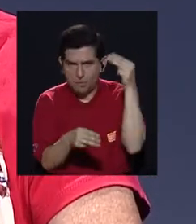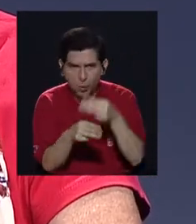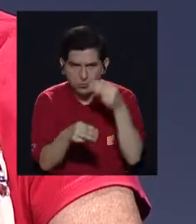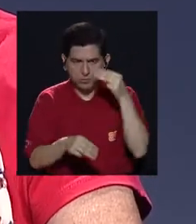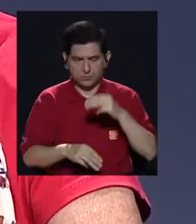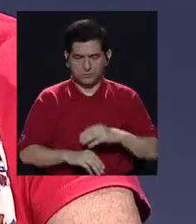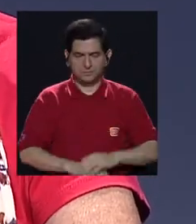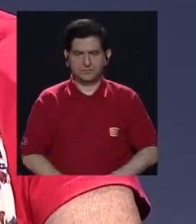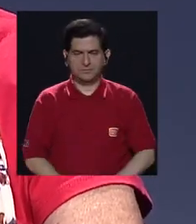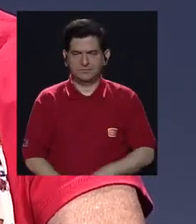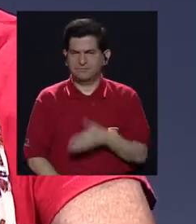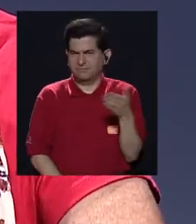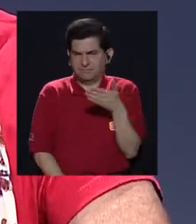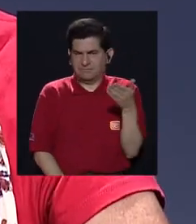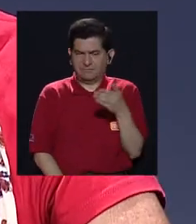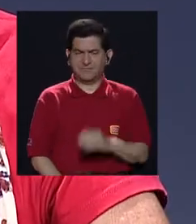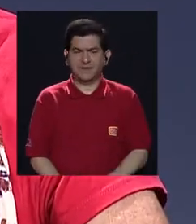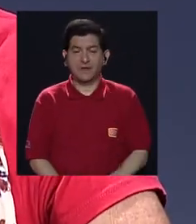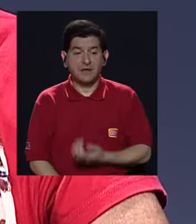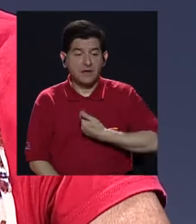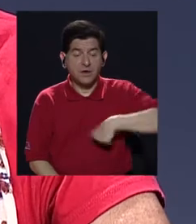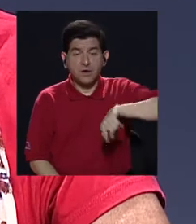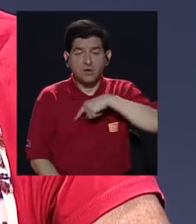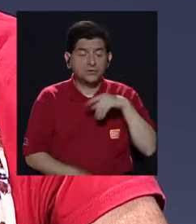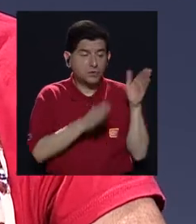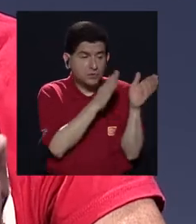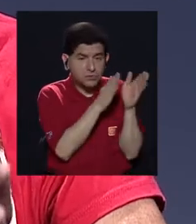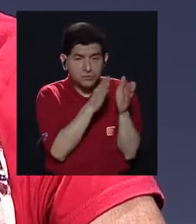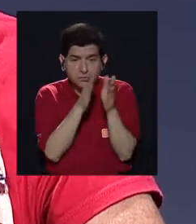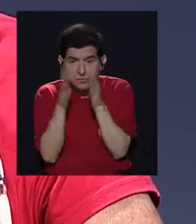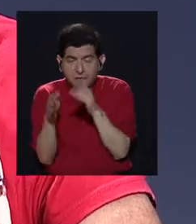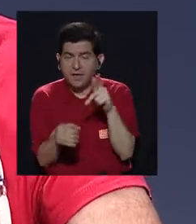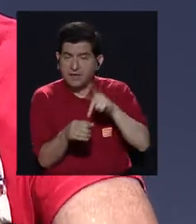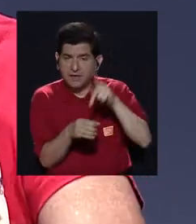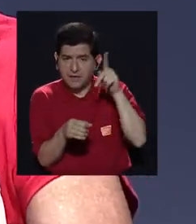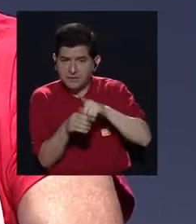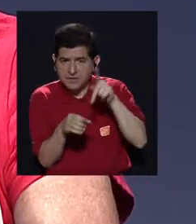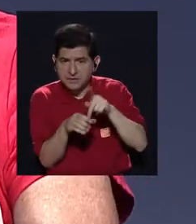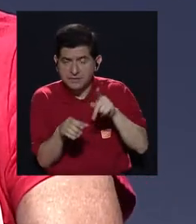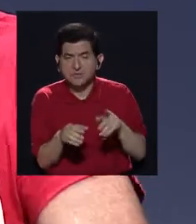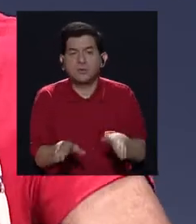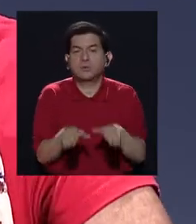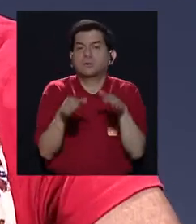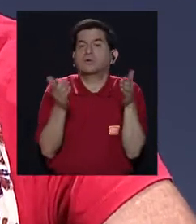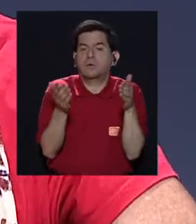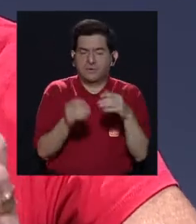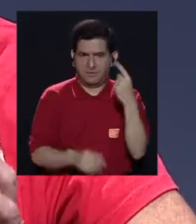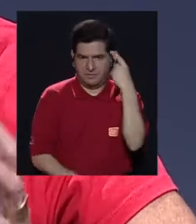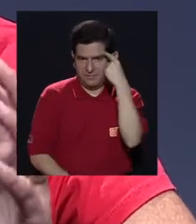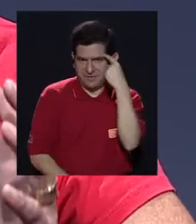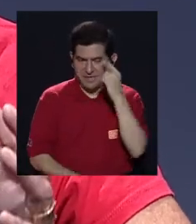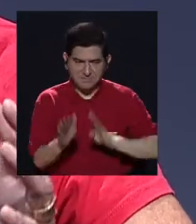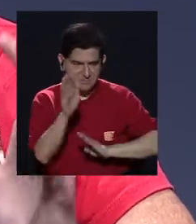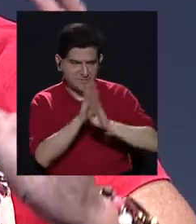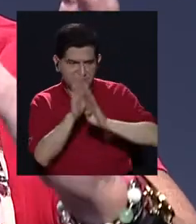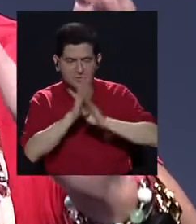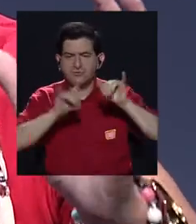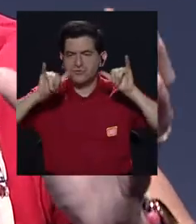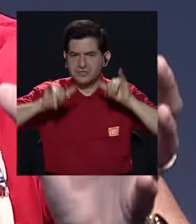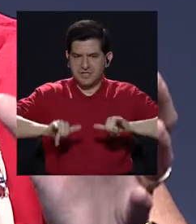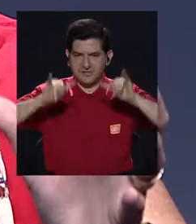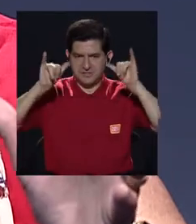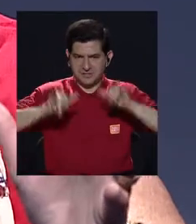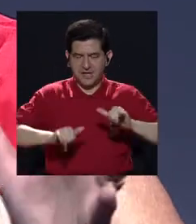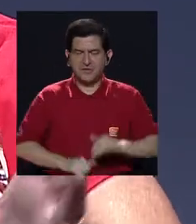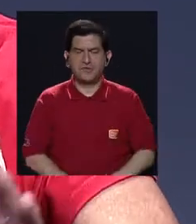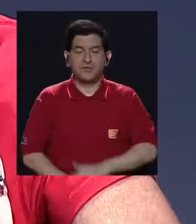mundial de cómo hacemos la planificación participativa para poner el desarrollo